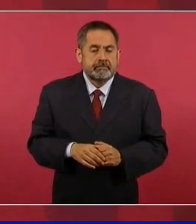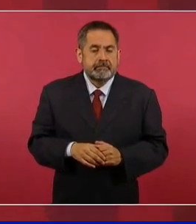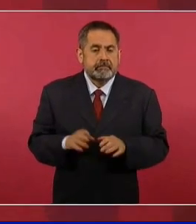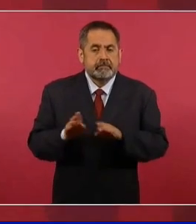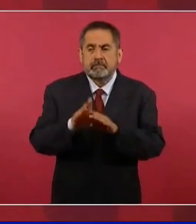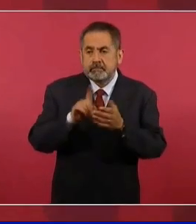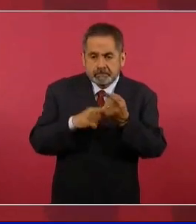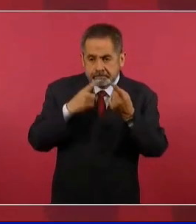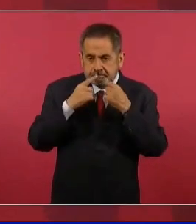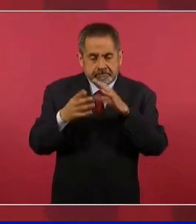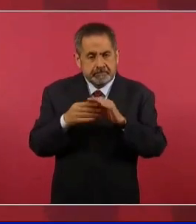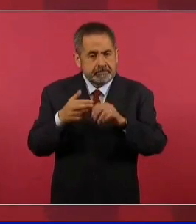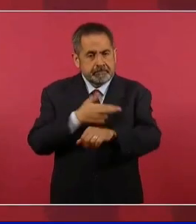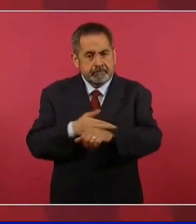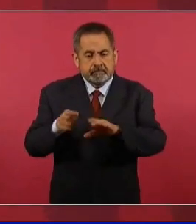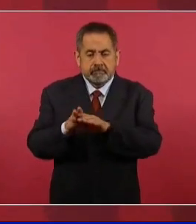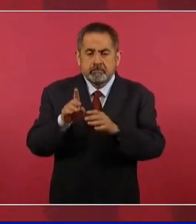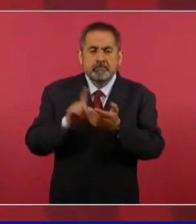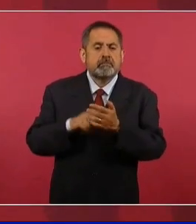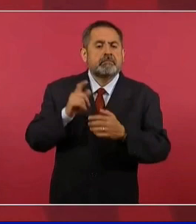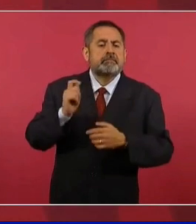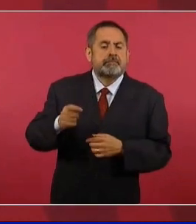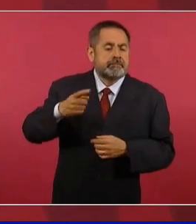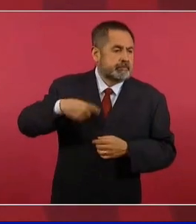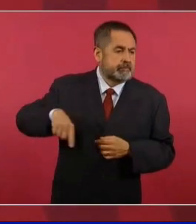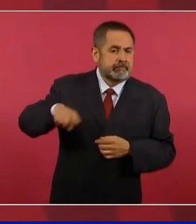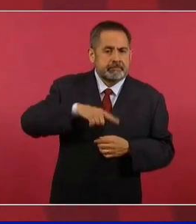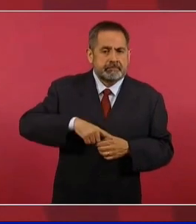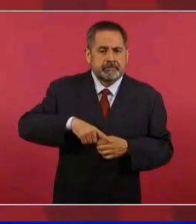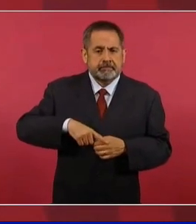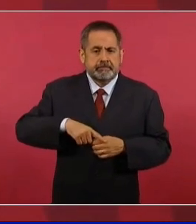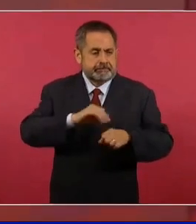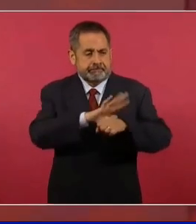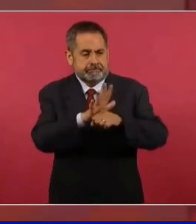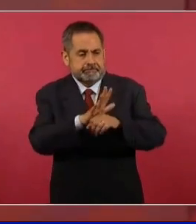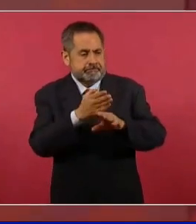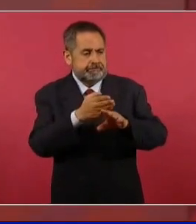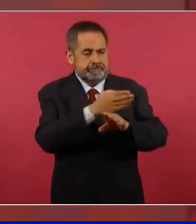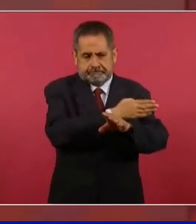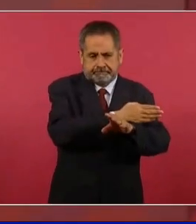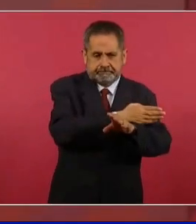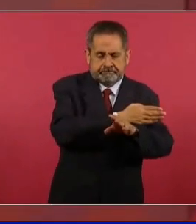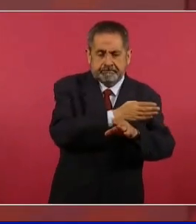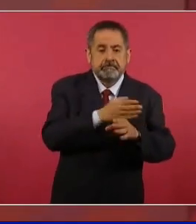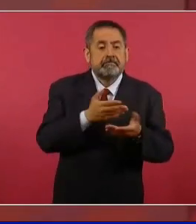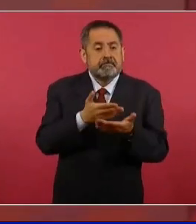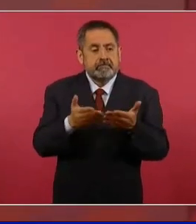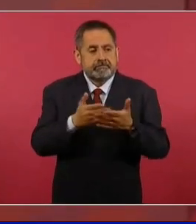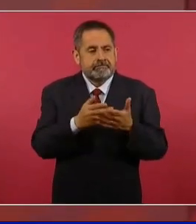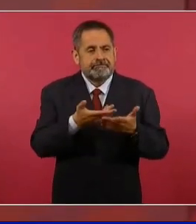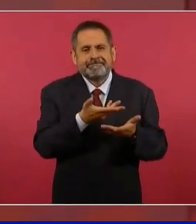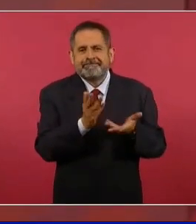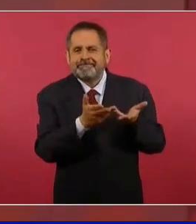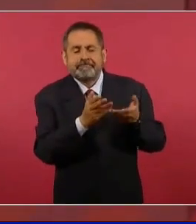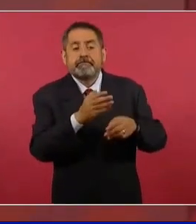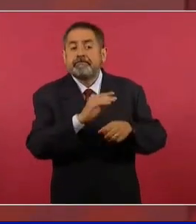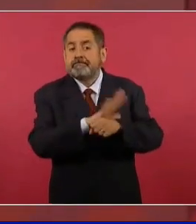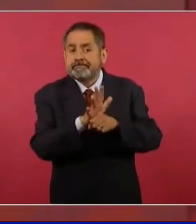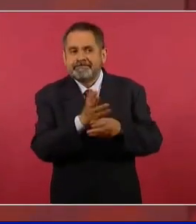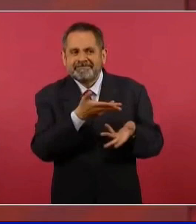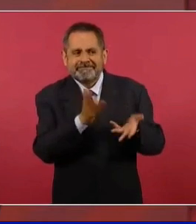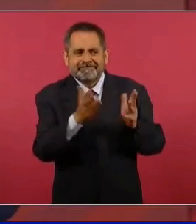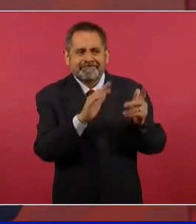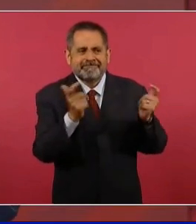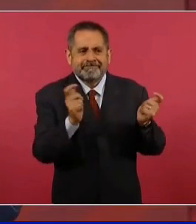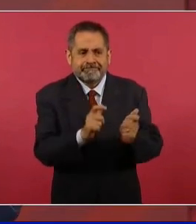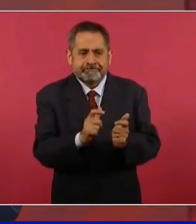tomando en cuenta lo que teníamos antes de la pandemia. O sea, ya recuperamos no solo lo